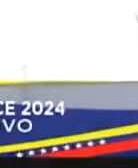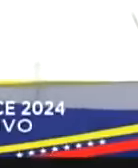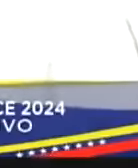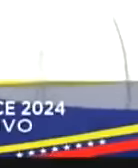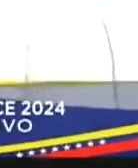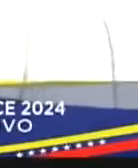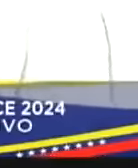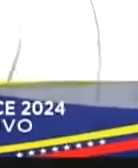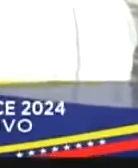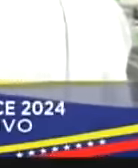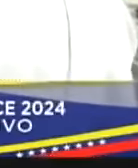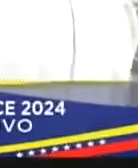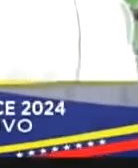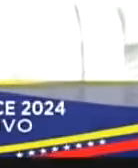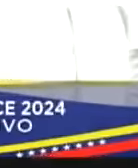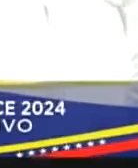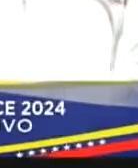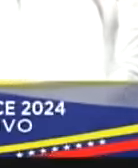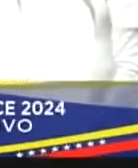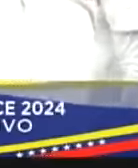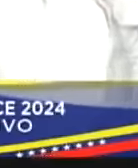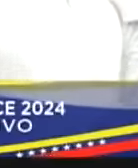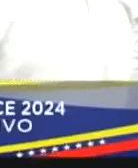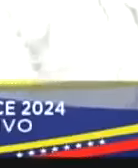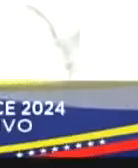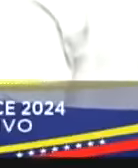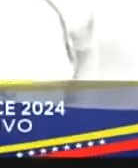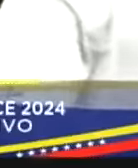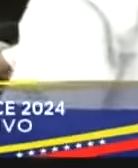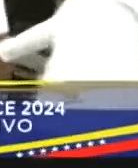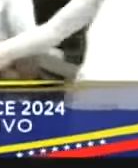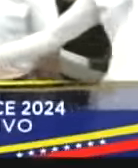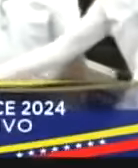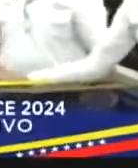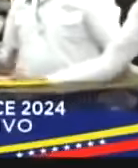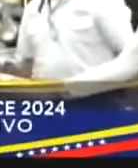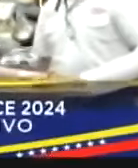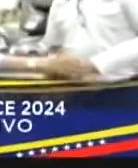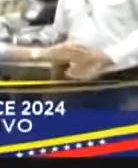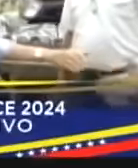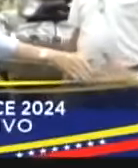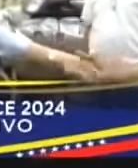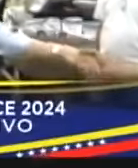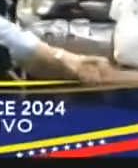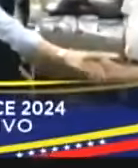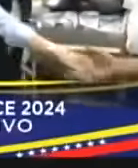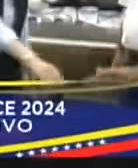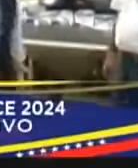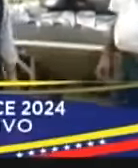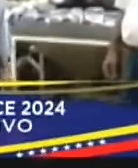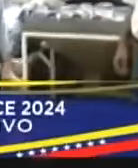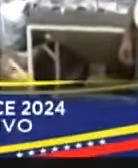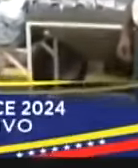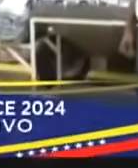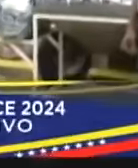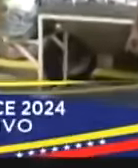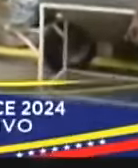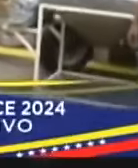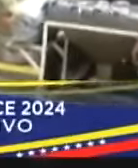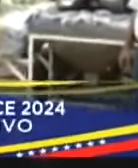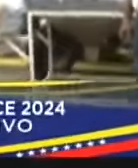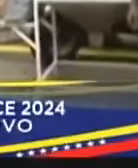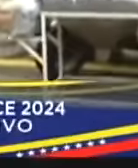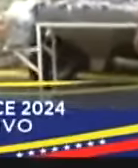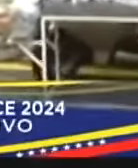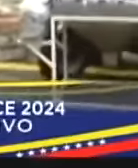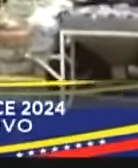Contésteme la tercera si respondió la segunda. Y diga si anduvo tanta sabana sin sol ni luna. ¿Quién es el que bebe arena en la